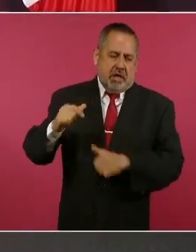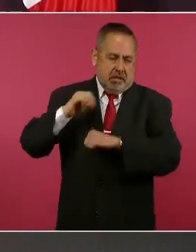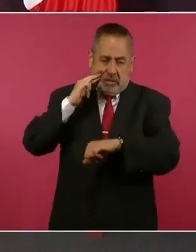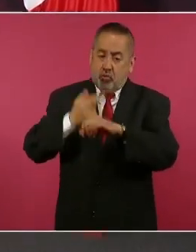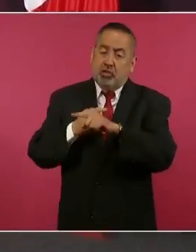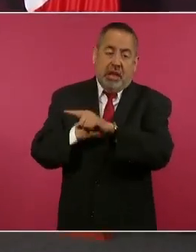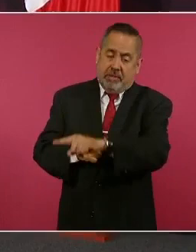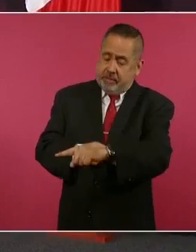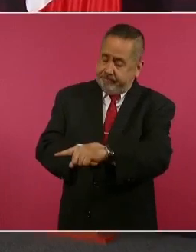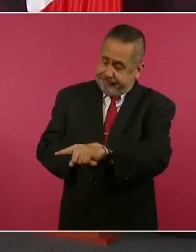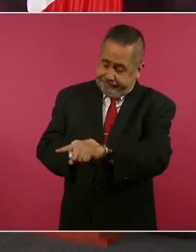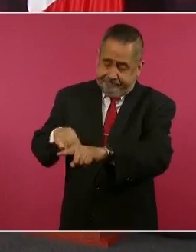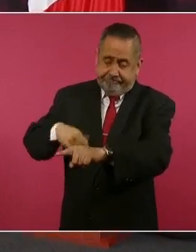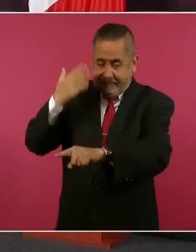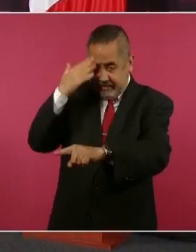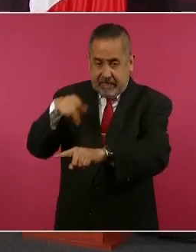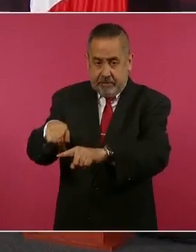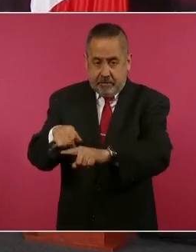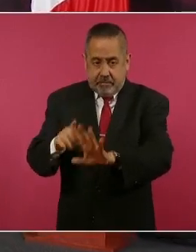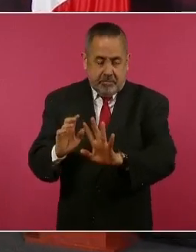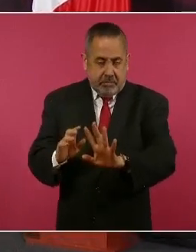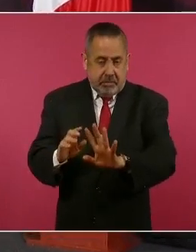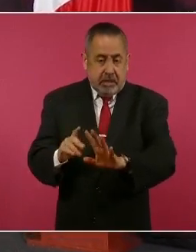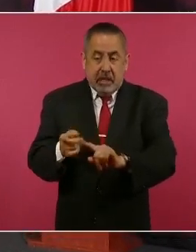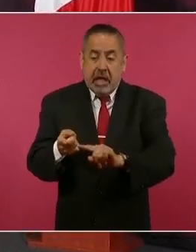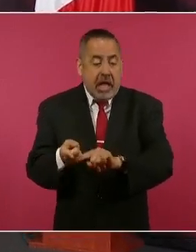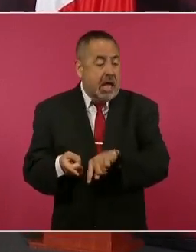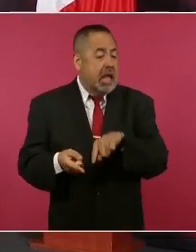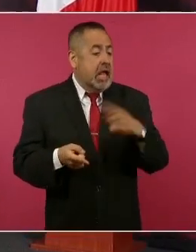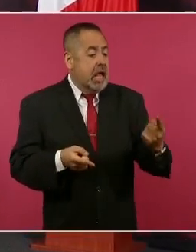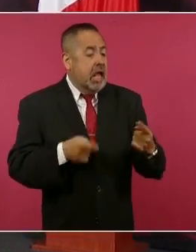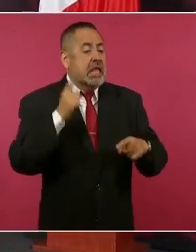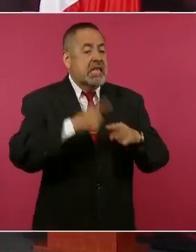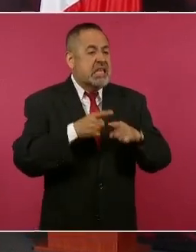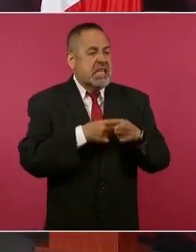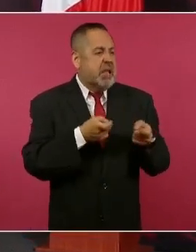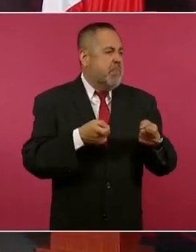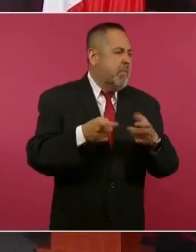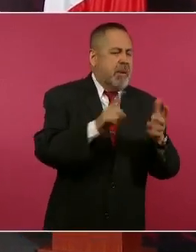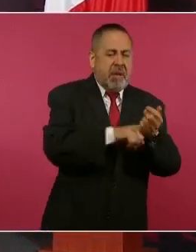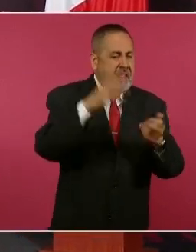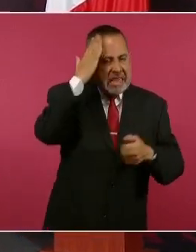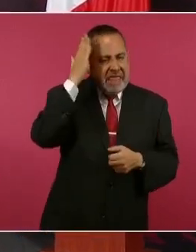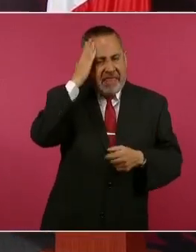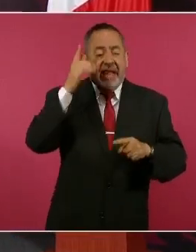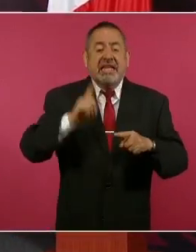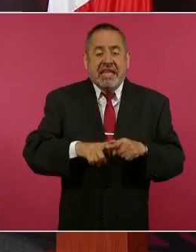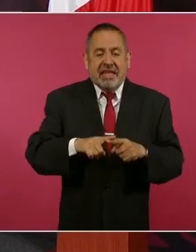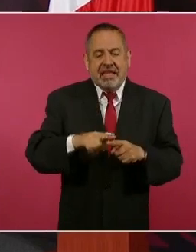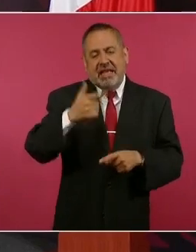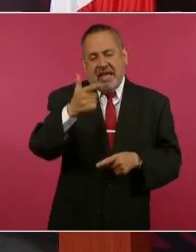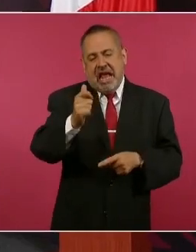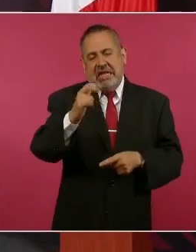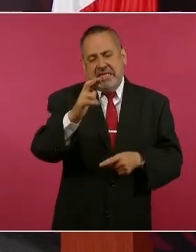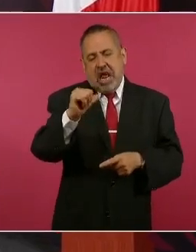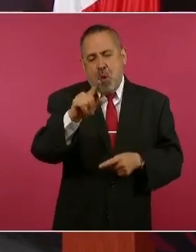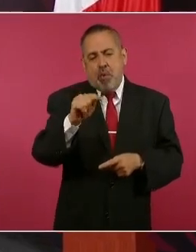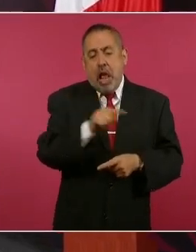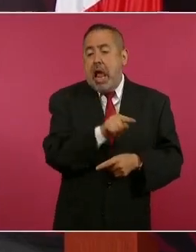protagonista fue Genaro García Luna, nada menos que su secretario de Seguridad